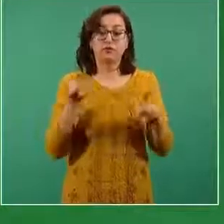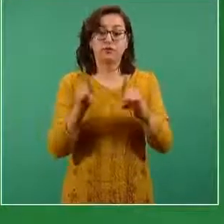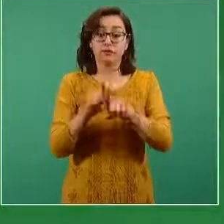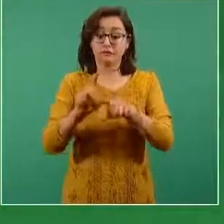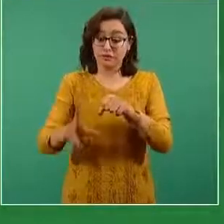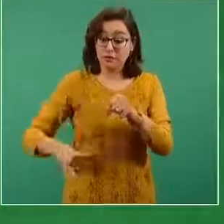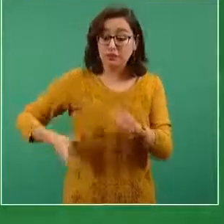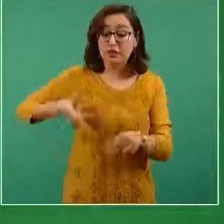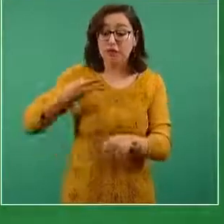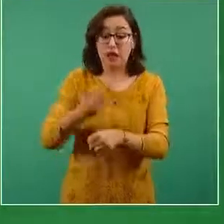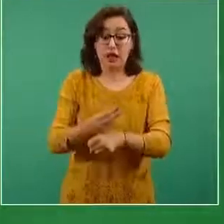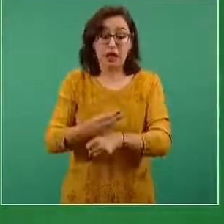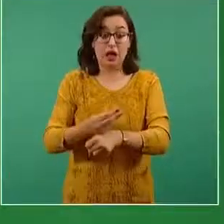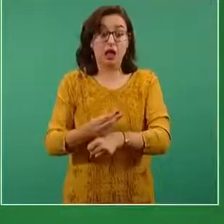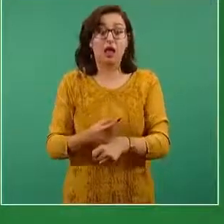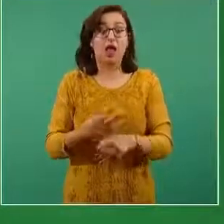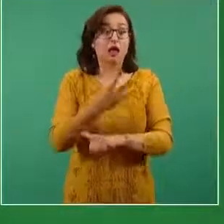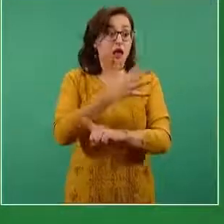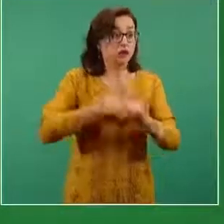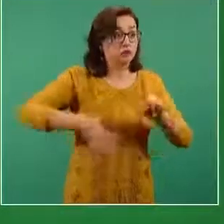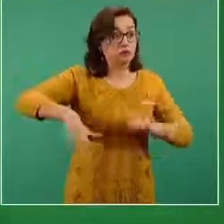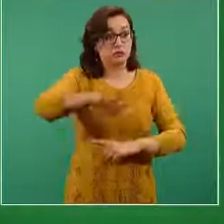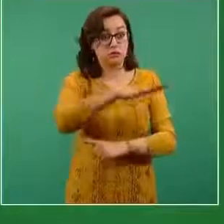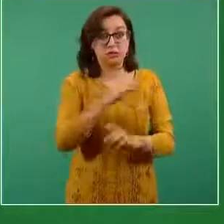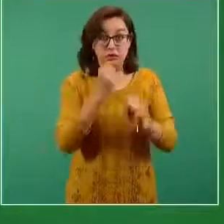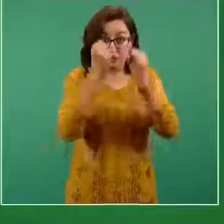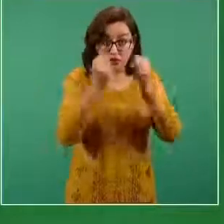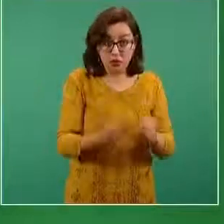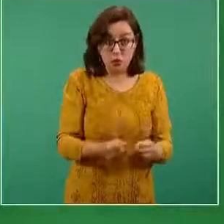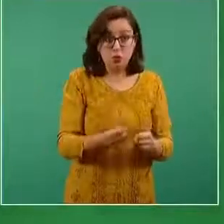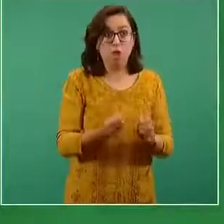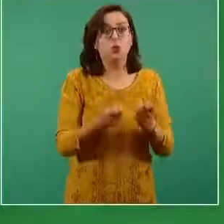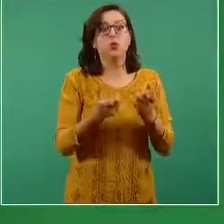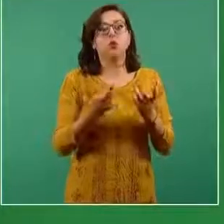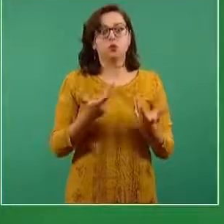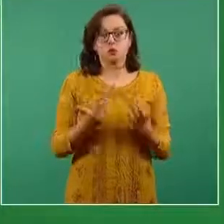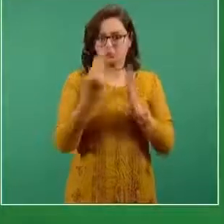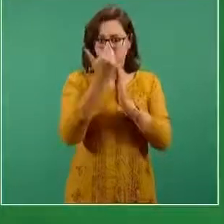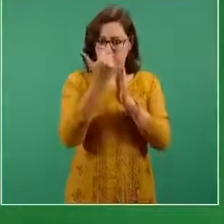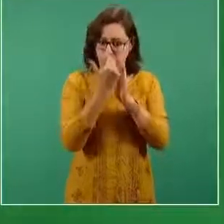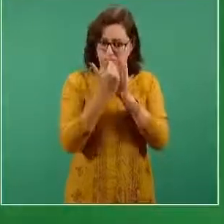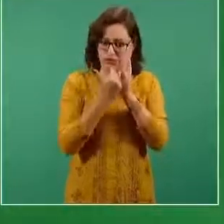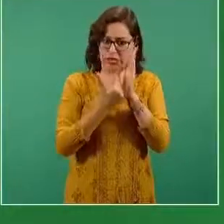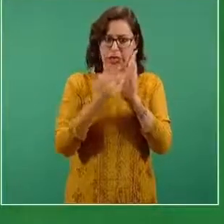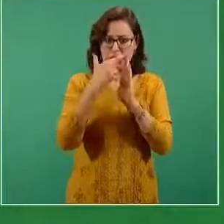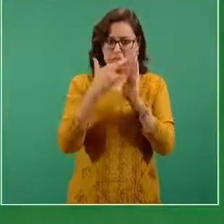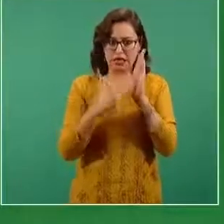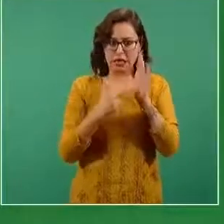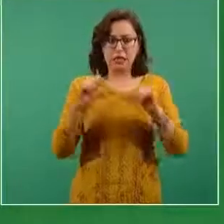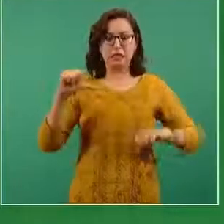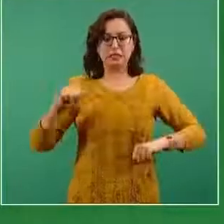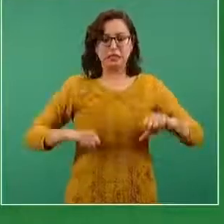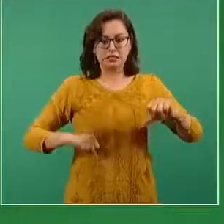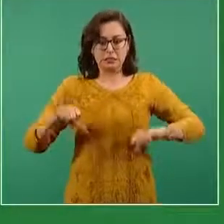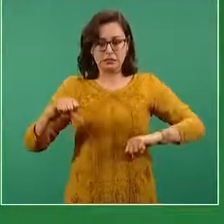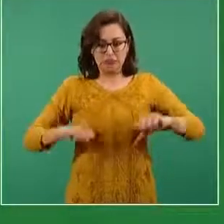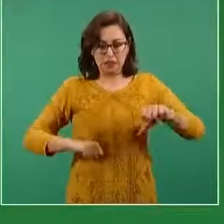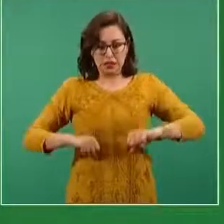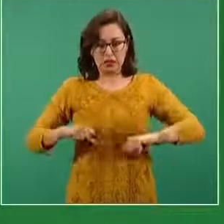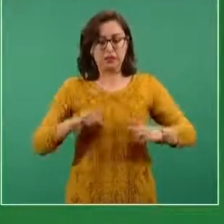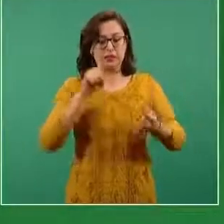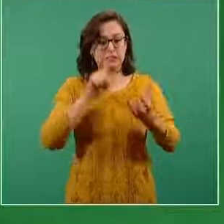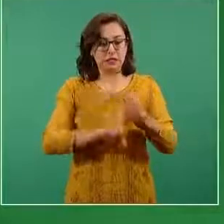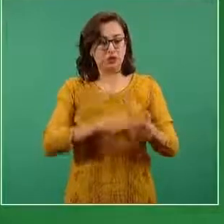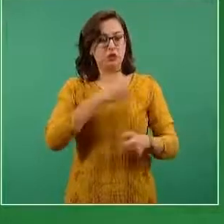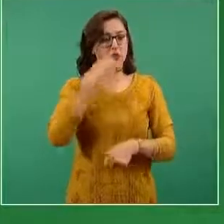maestro Góngora, que es un regreso a clases seguro, en donde se implementan toda una serie de actividades al interior